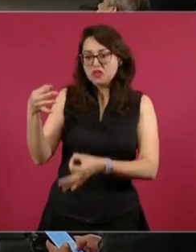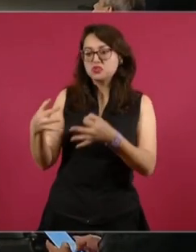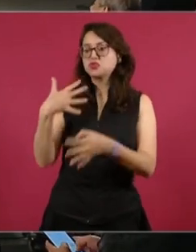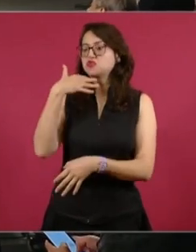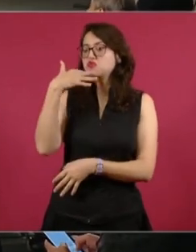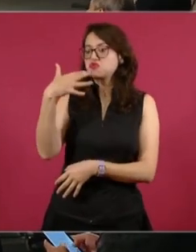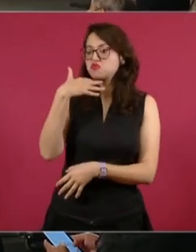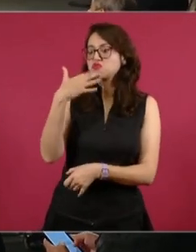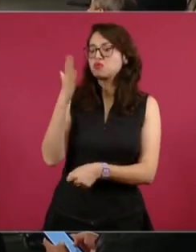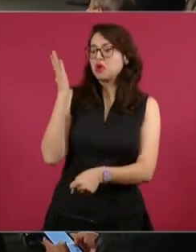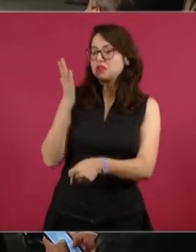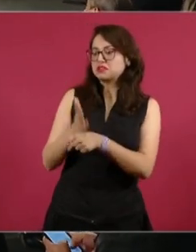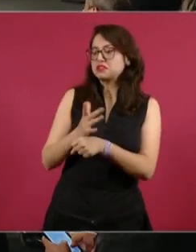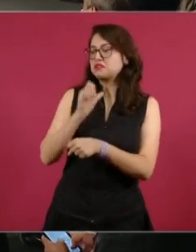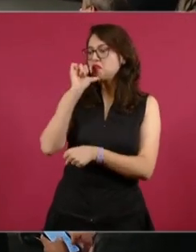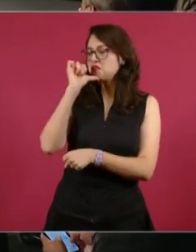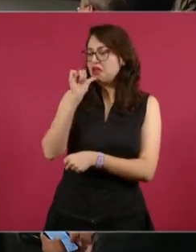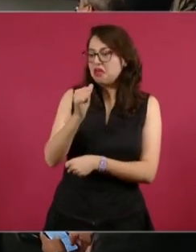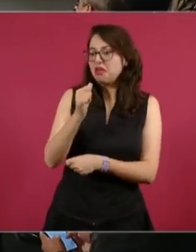Mañana